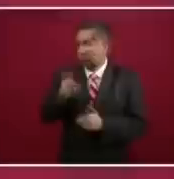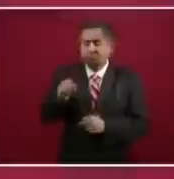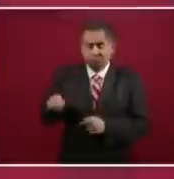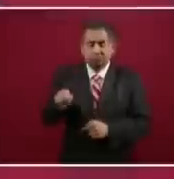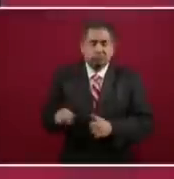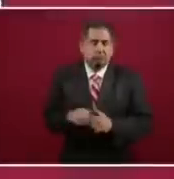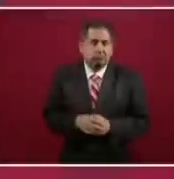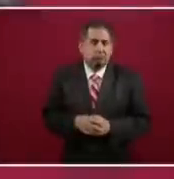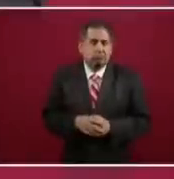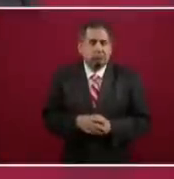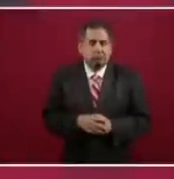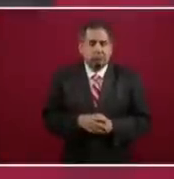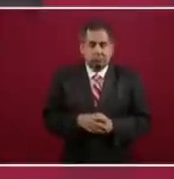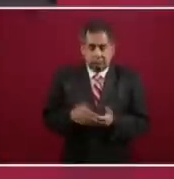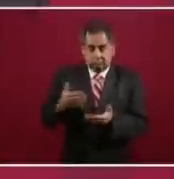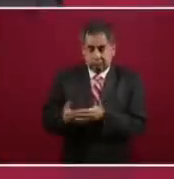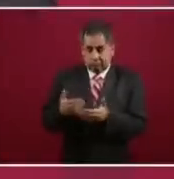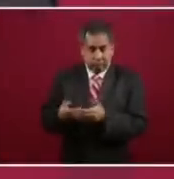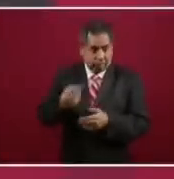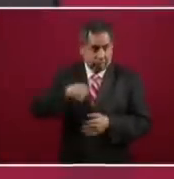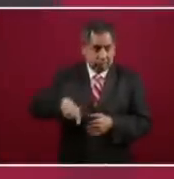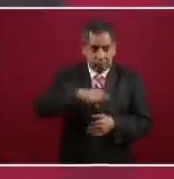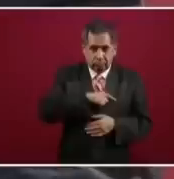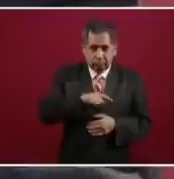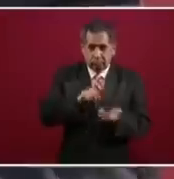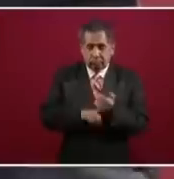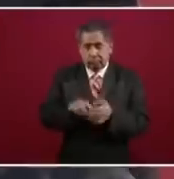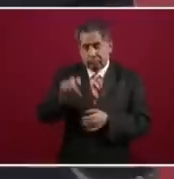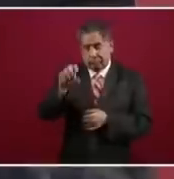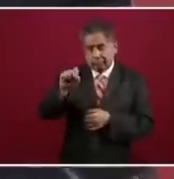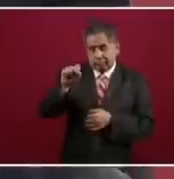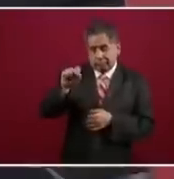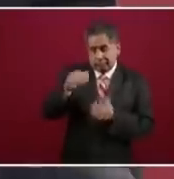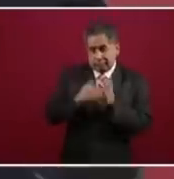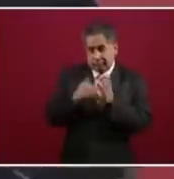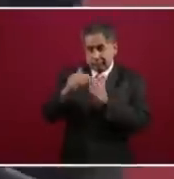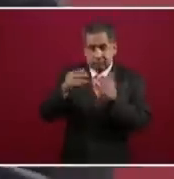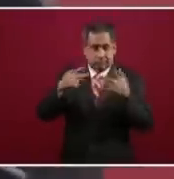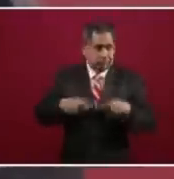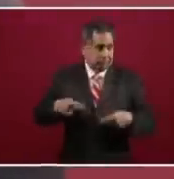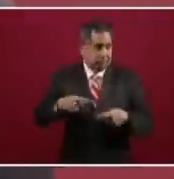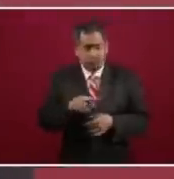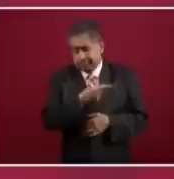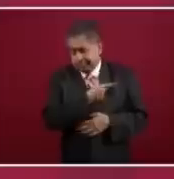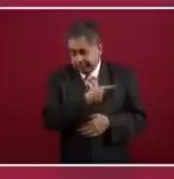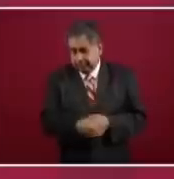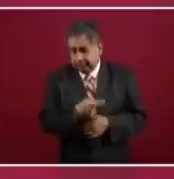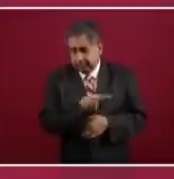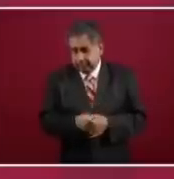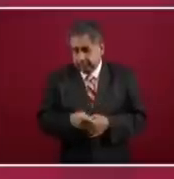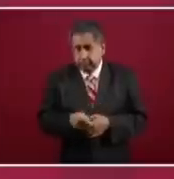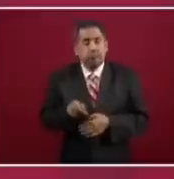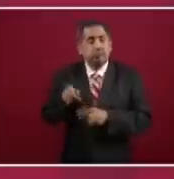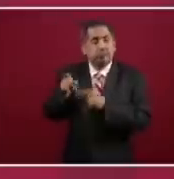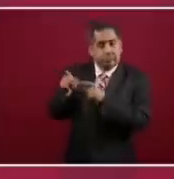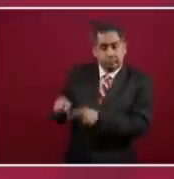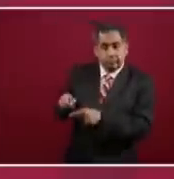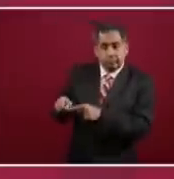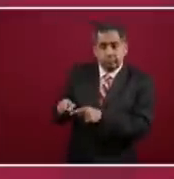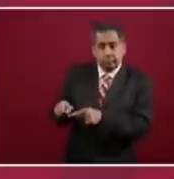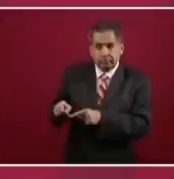así como ahora nosotros tenemos 60 millones de mexicanos viviendo en la pobreza habían 60